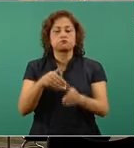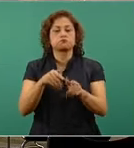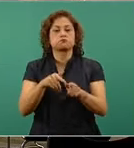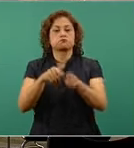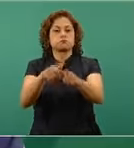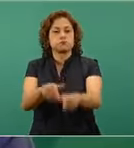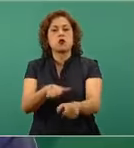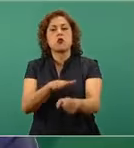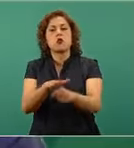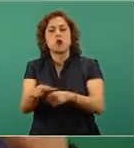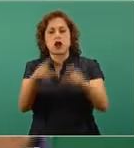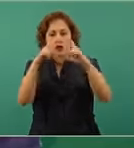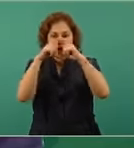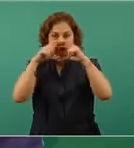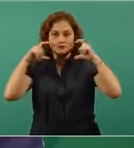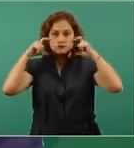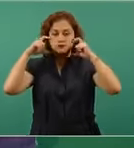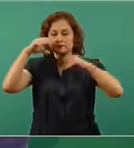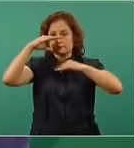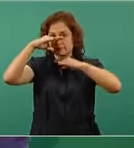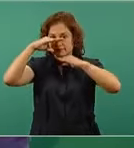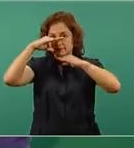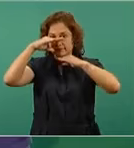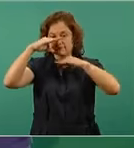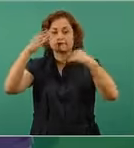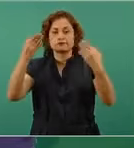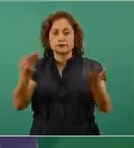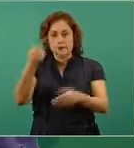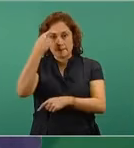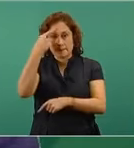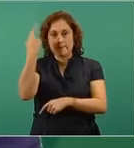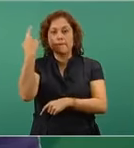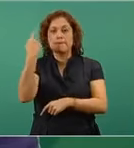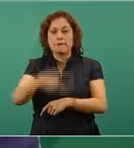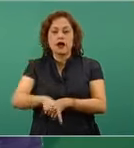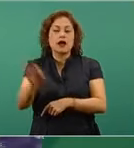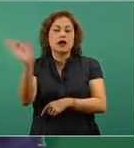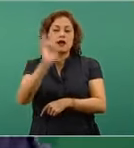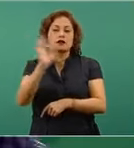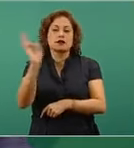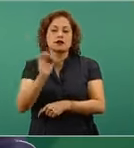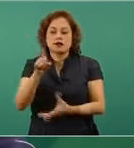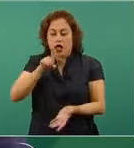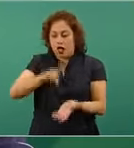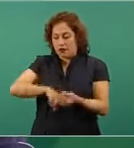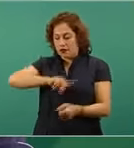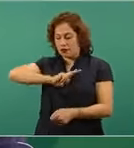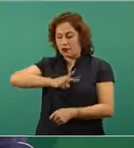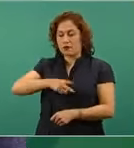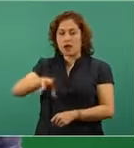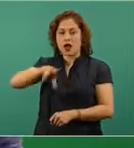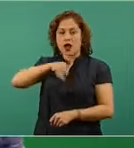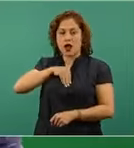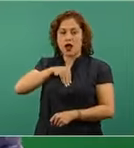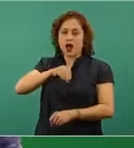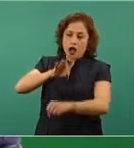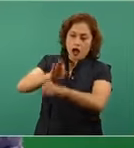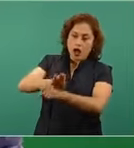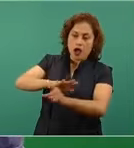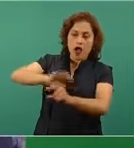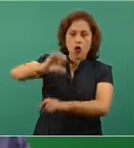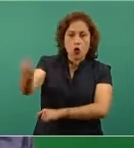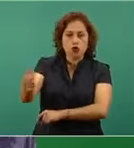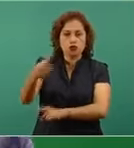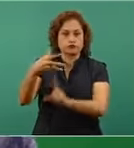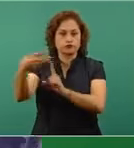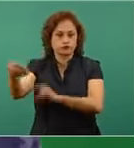Cubrebocas que protejan nariz y boca, principalmente para evitar que si nos llegamos a enfermar, vayamos a transmitir la enfermedad. Lavado de